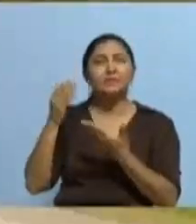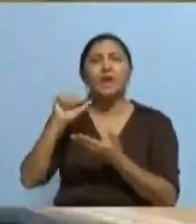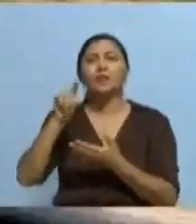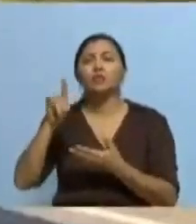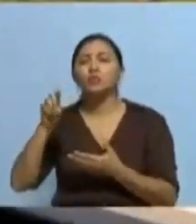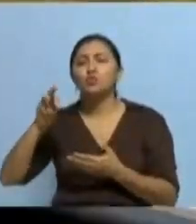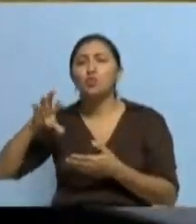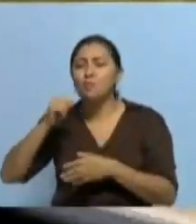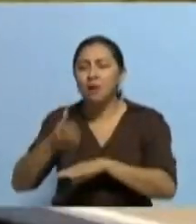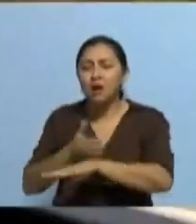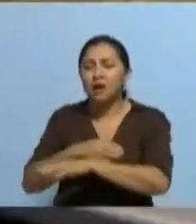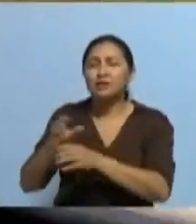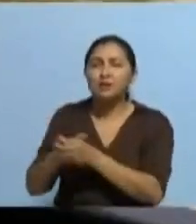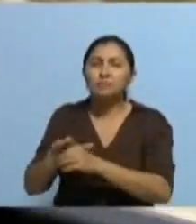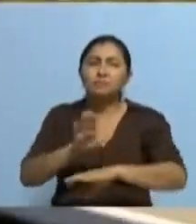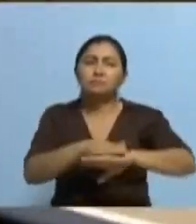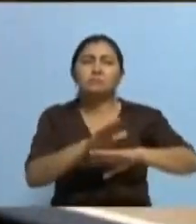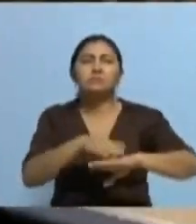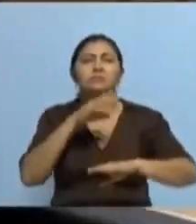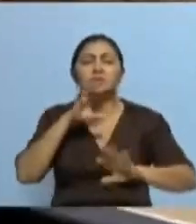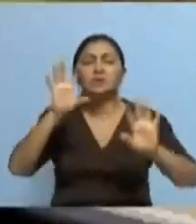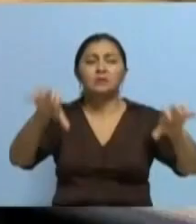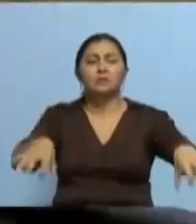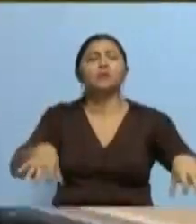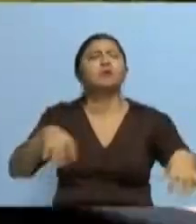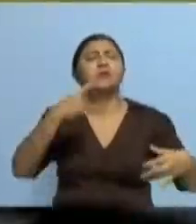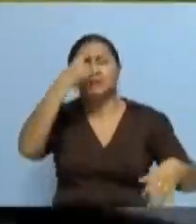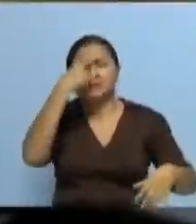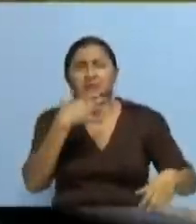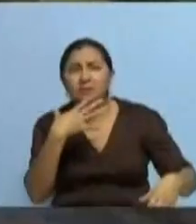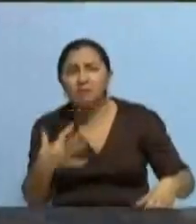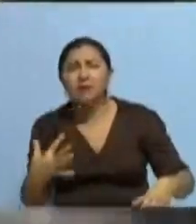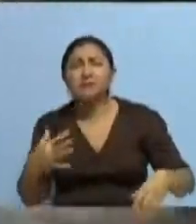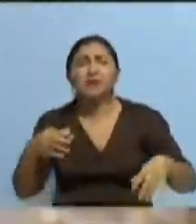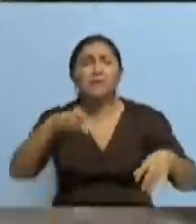una explicación a la concesión Santa Marta Paraguayón por qué no